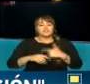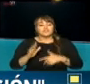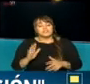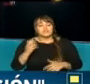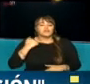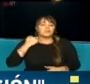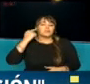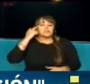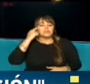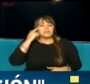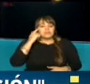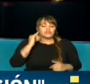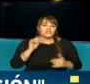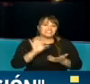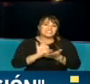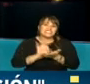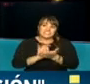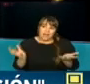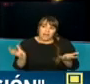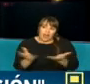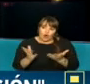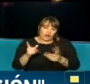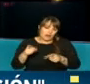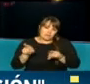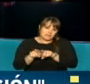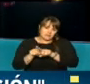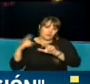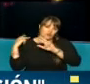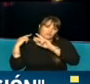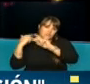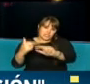que el sistema que tenemos hoy es el que vamos a llevar adelante.